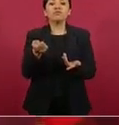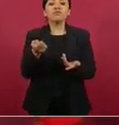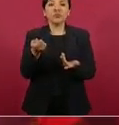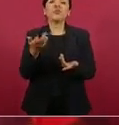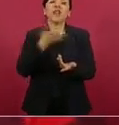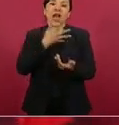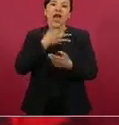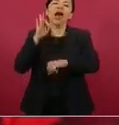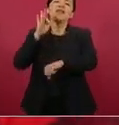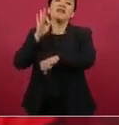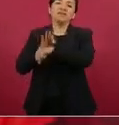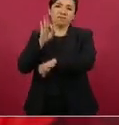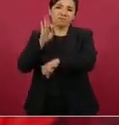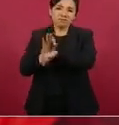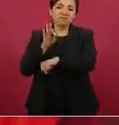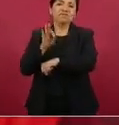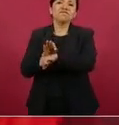defienden